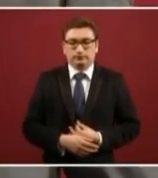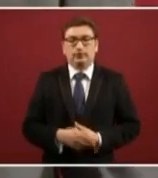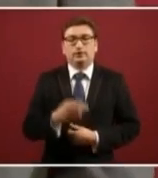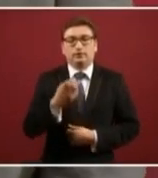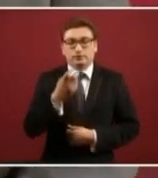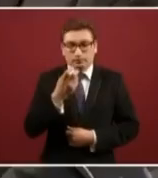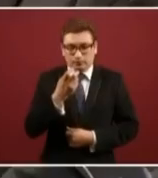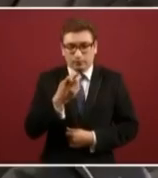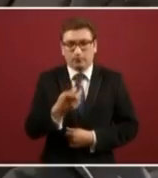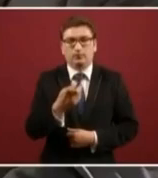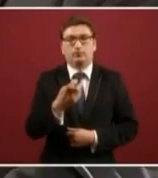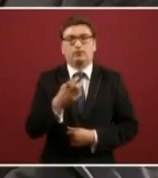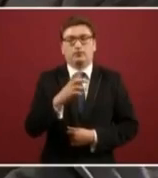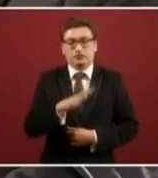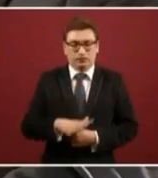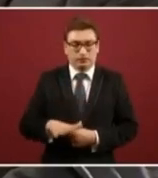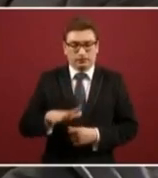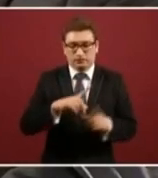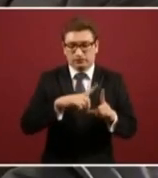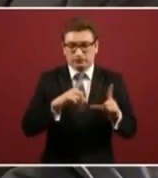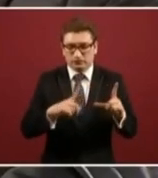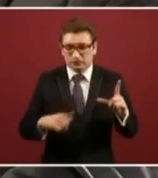la inseguridad y la violencia.